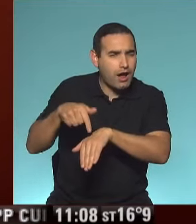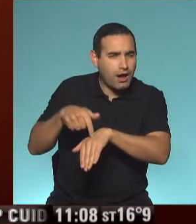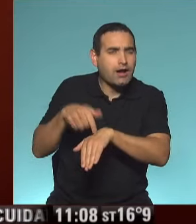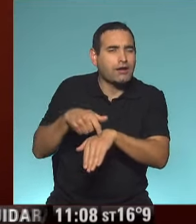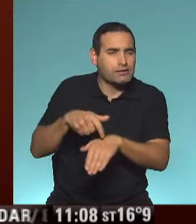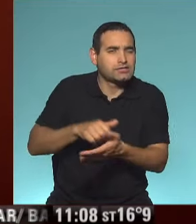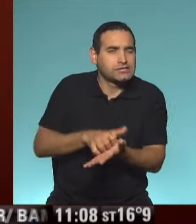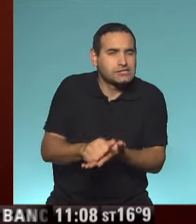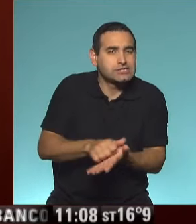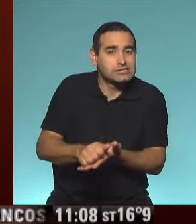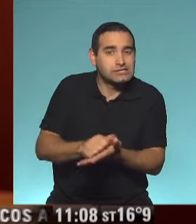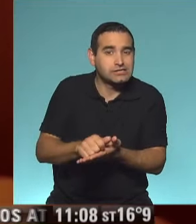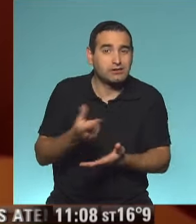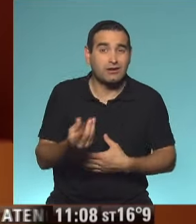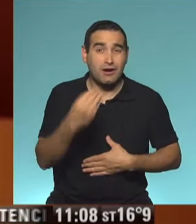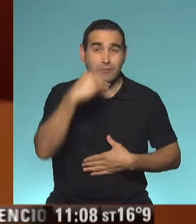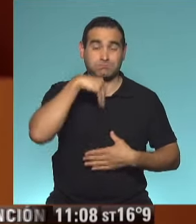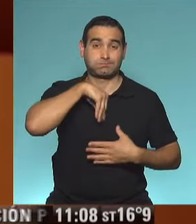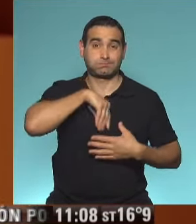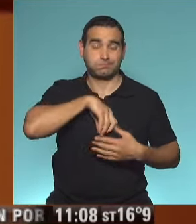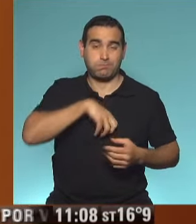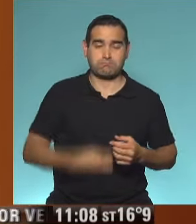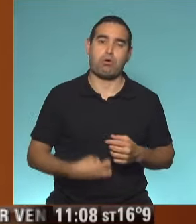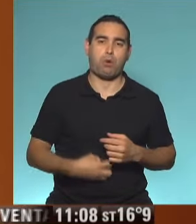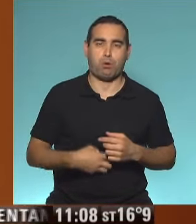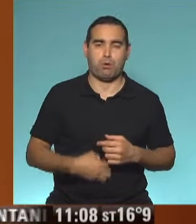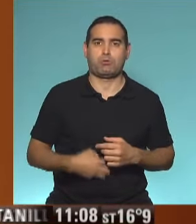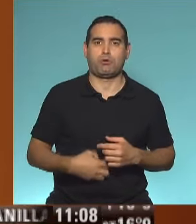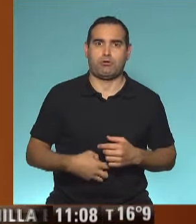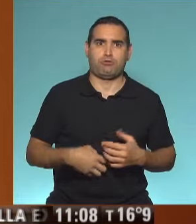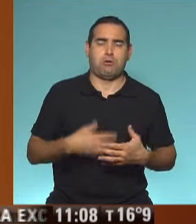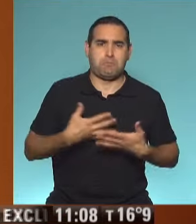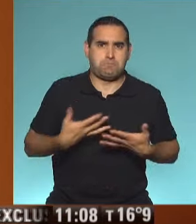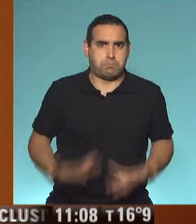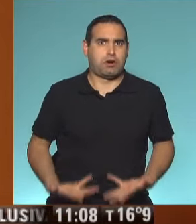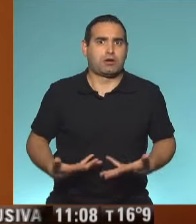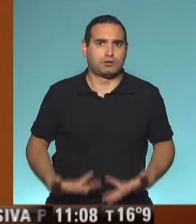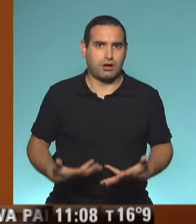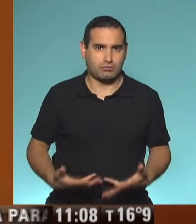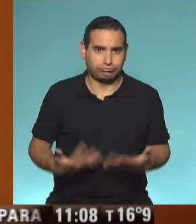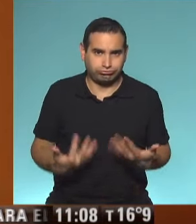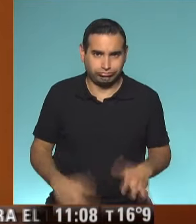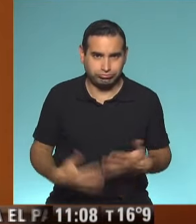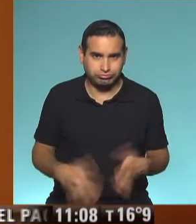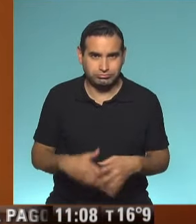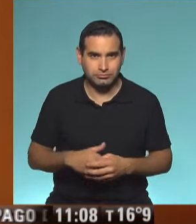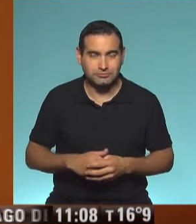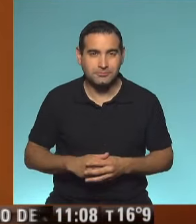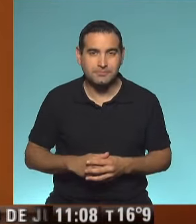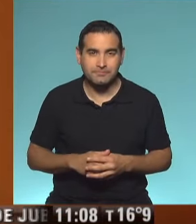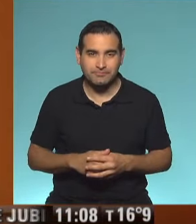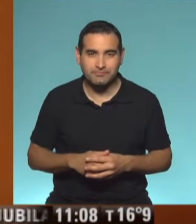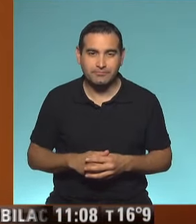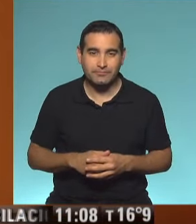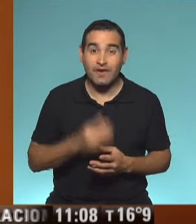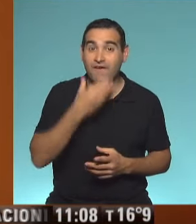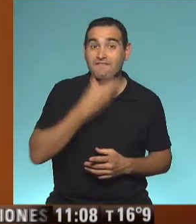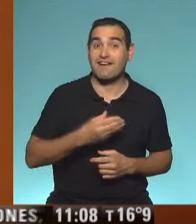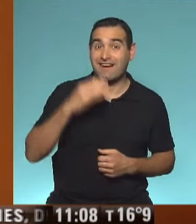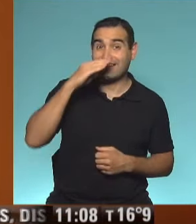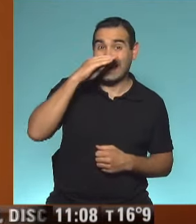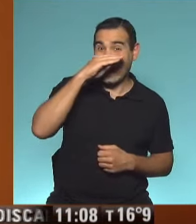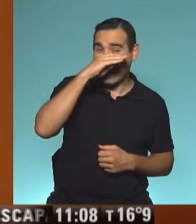Y al caer en el estómago, producían el efecto de una bala de cañón de 12 pulgadas. A Barba Negra